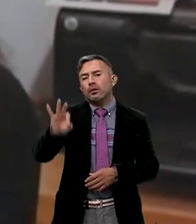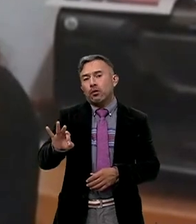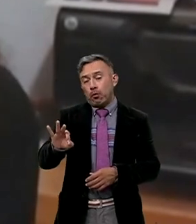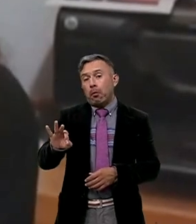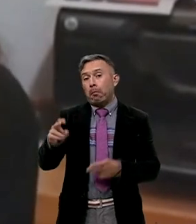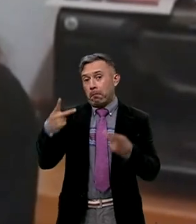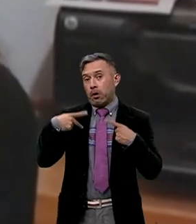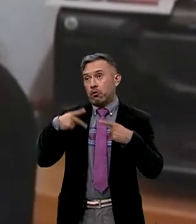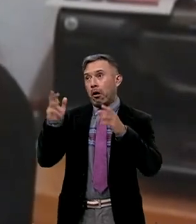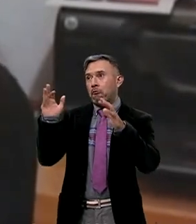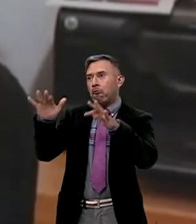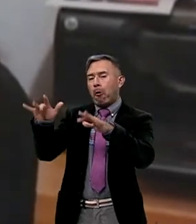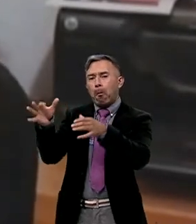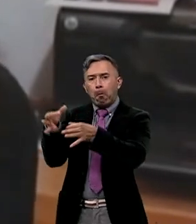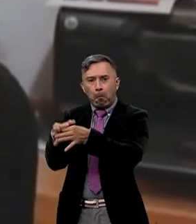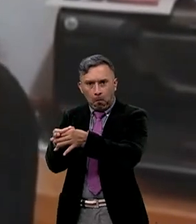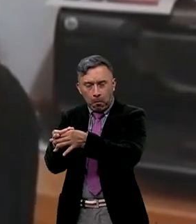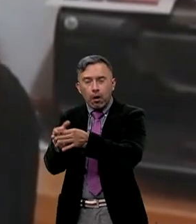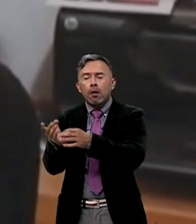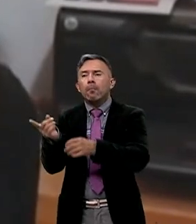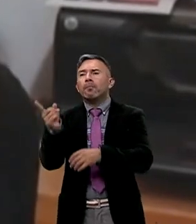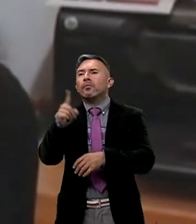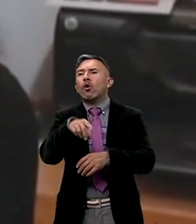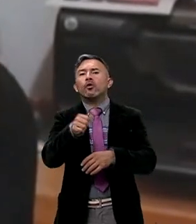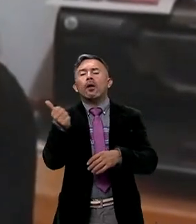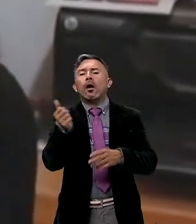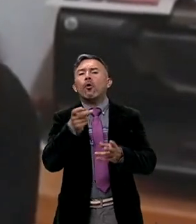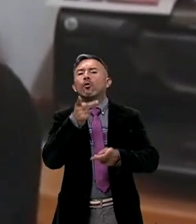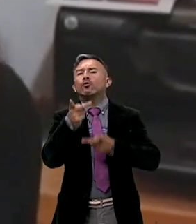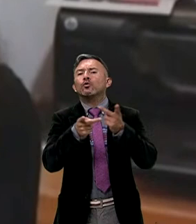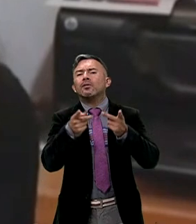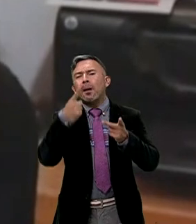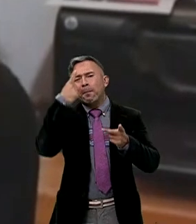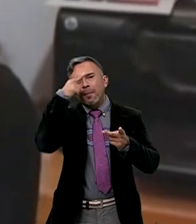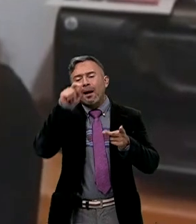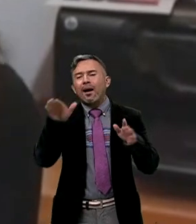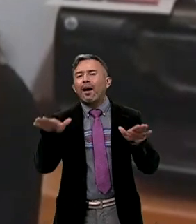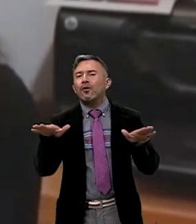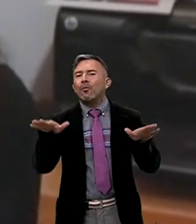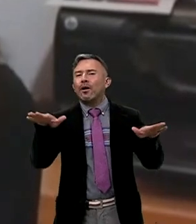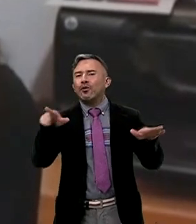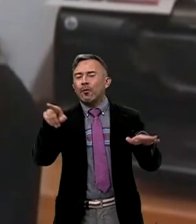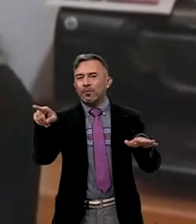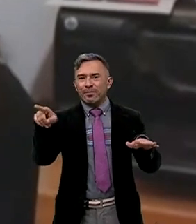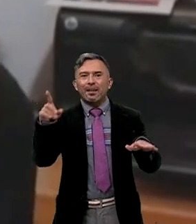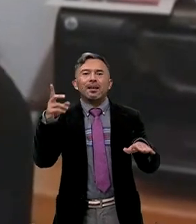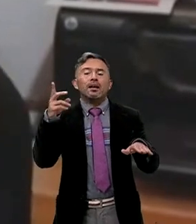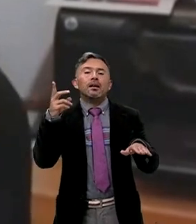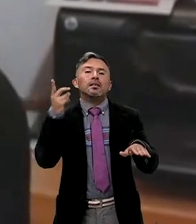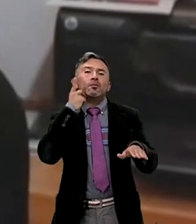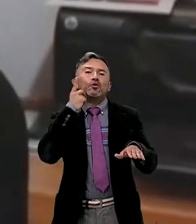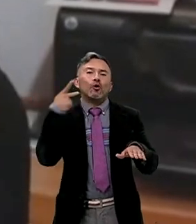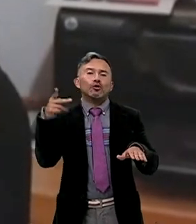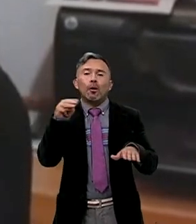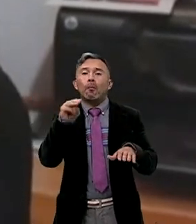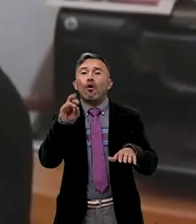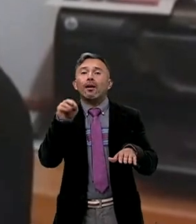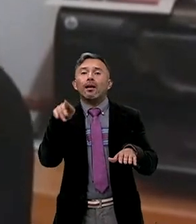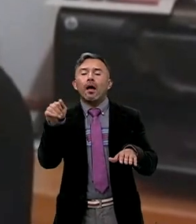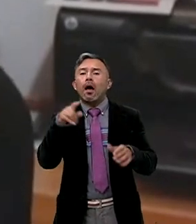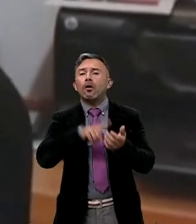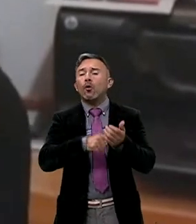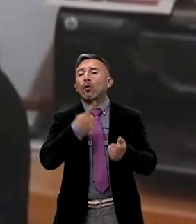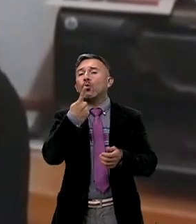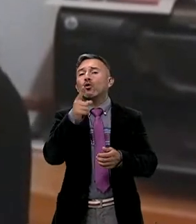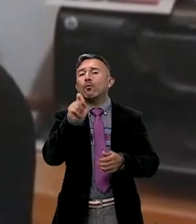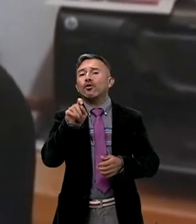participación la consulta en el sur con el aeropuerto esté organizada por los legisladores de morena tuvo un 1.19